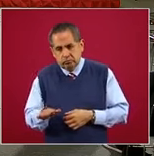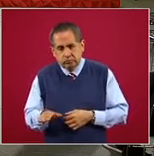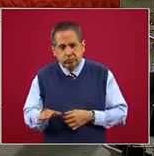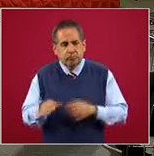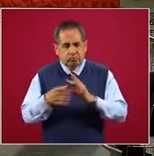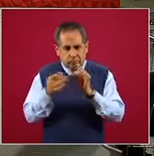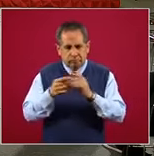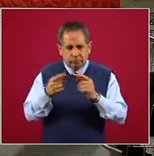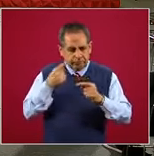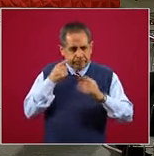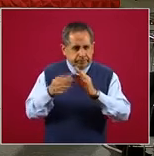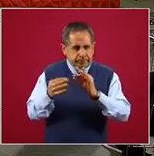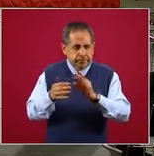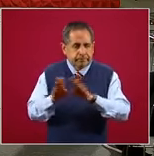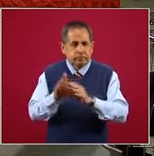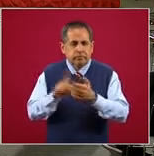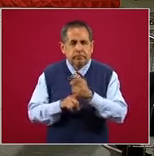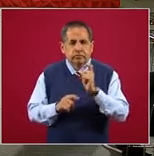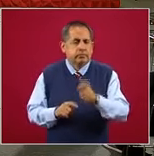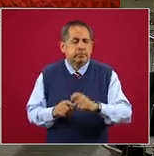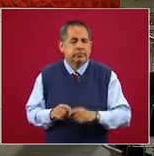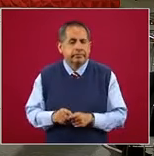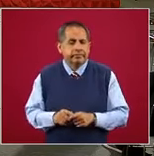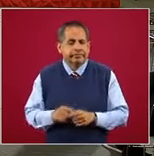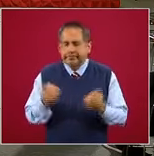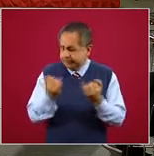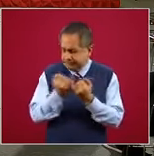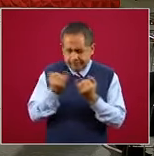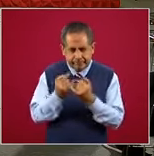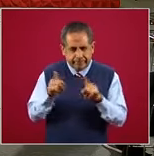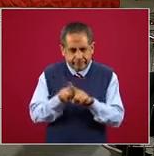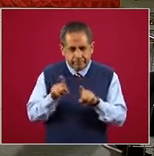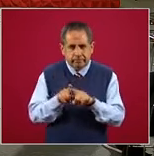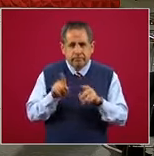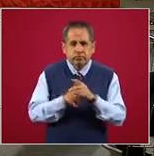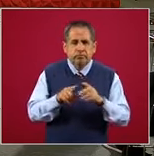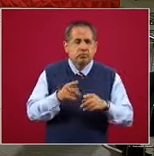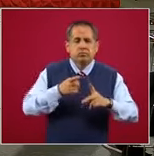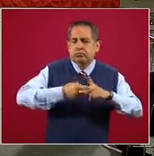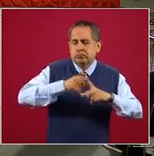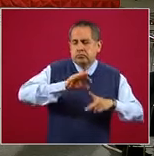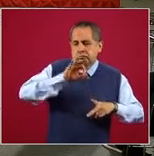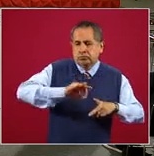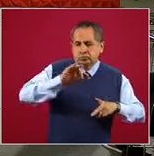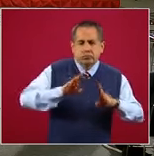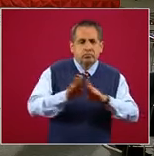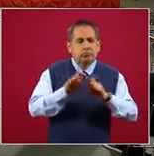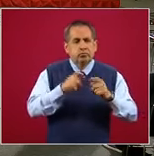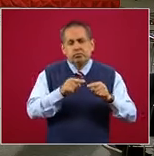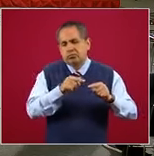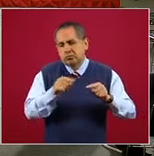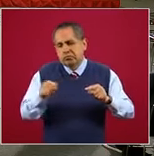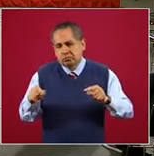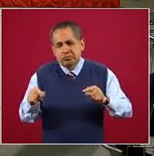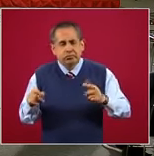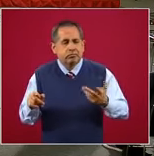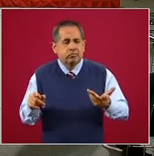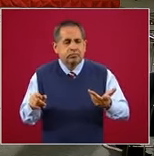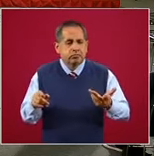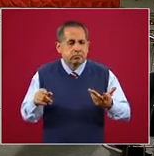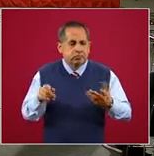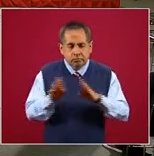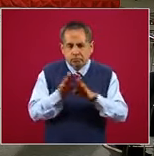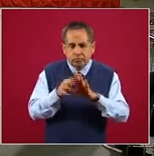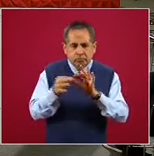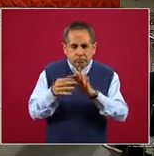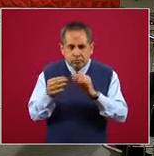siguiente diapositiva. Es la misma explicación del cambio porcentual y aquí también podemos ver cómo esa